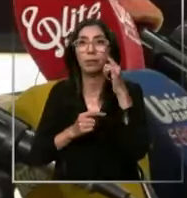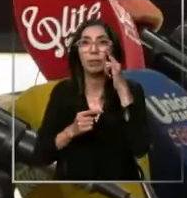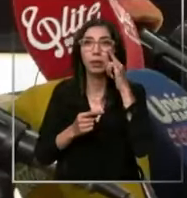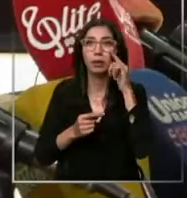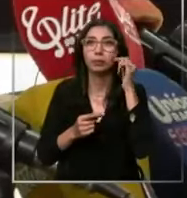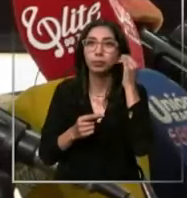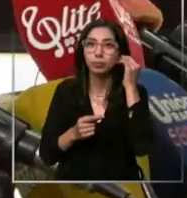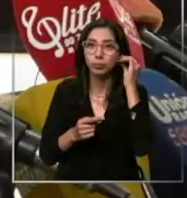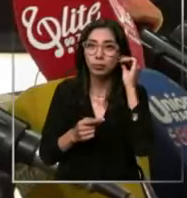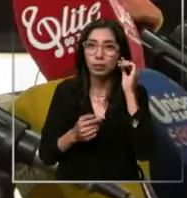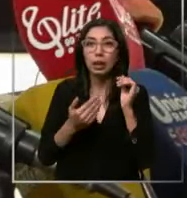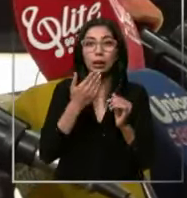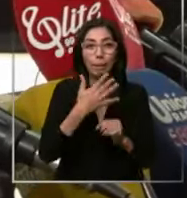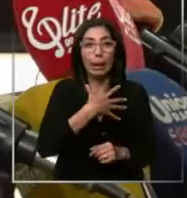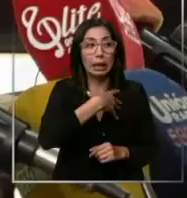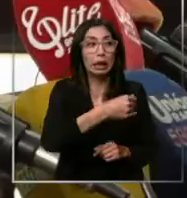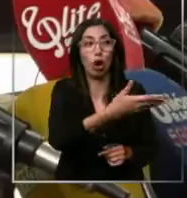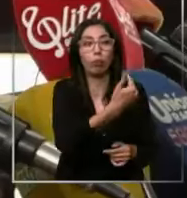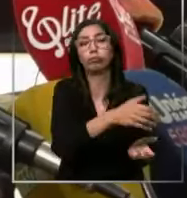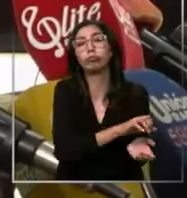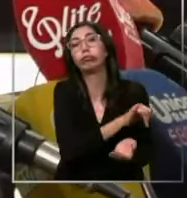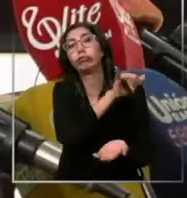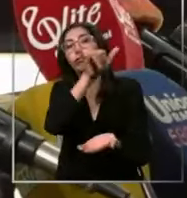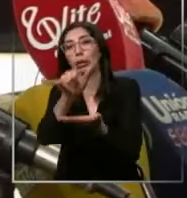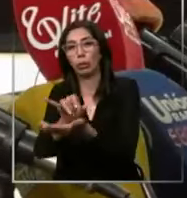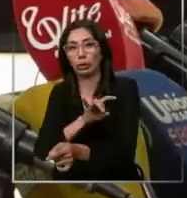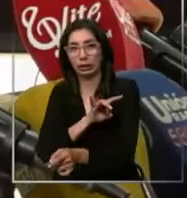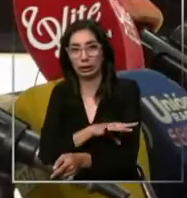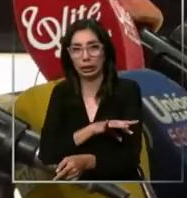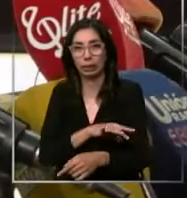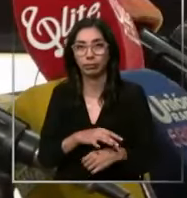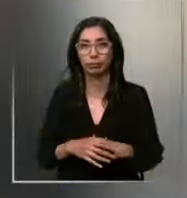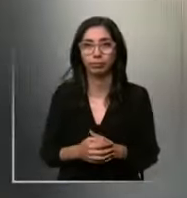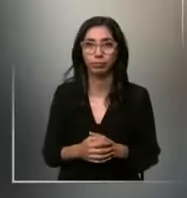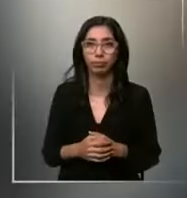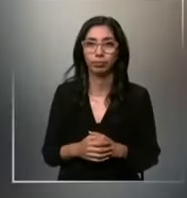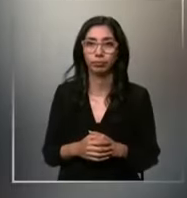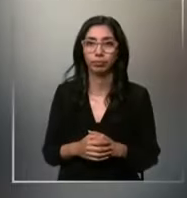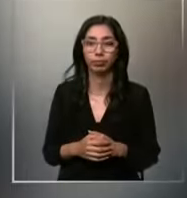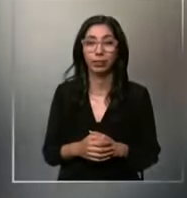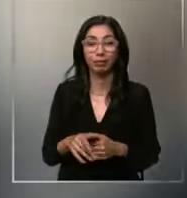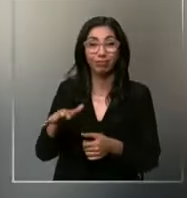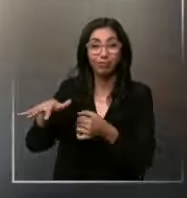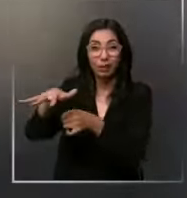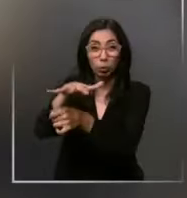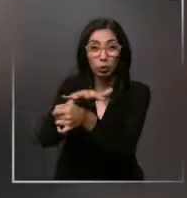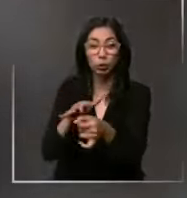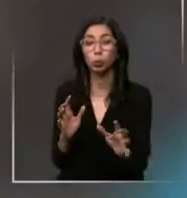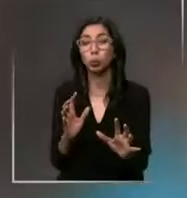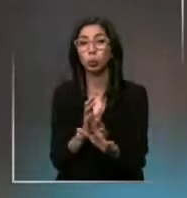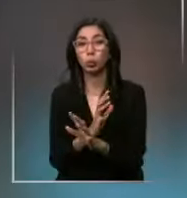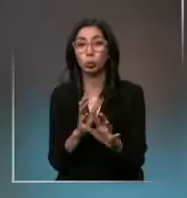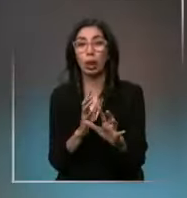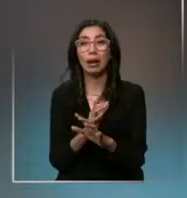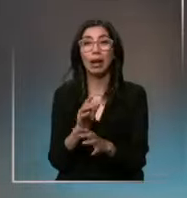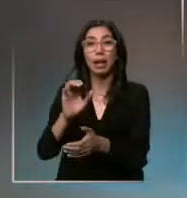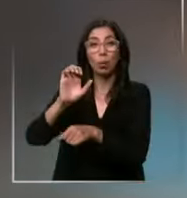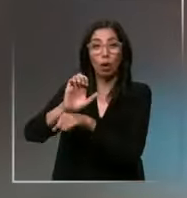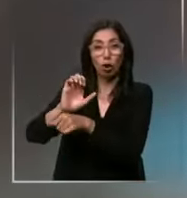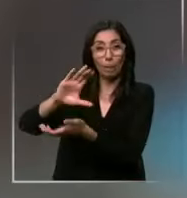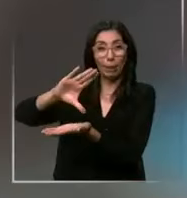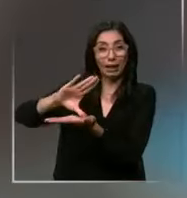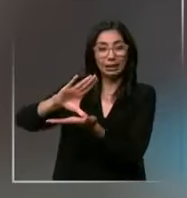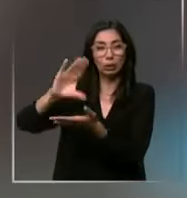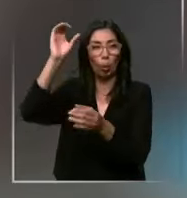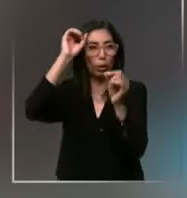chile y su hijo que está involucrado en este en este hecho criminal un caso que genera reacciones en Ecuador y que ahora